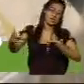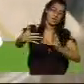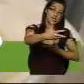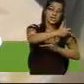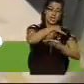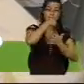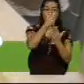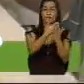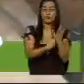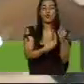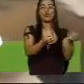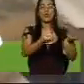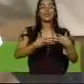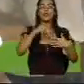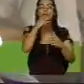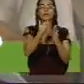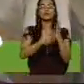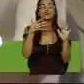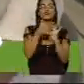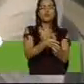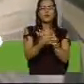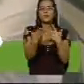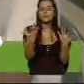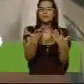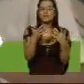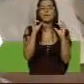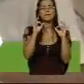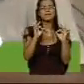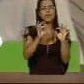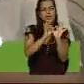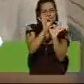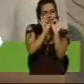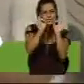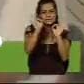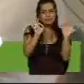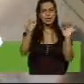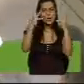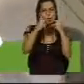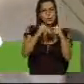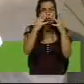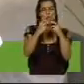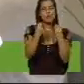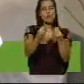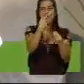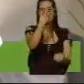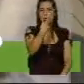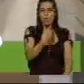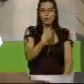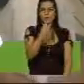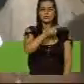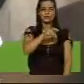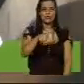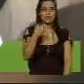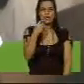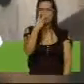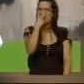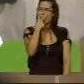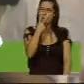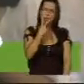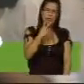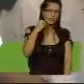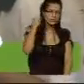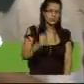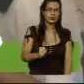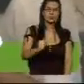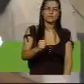datos en términos de lo que significa estadísticamente, cuantitativamente, la pobreza extrema, que